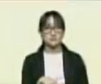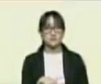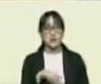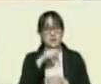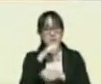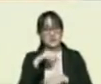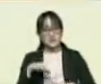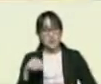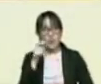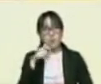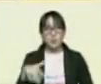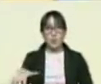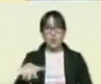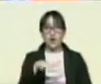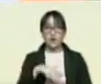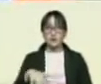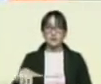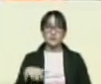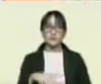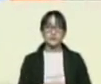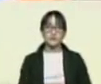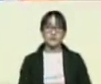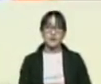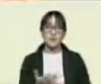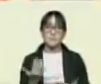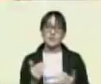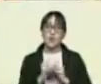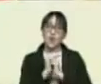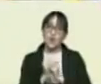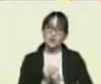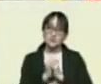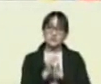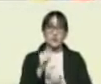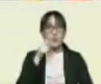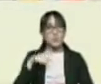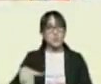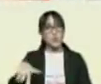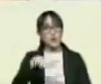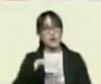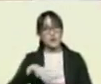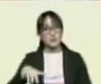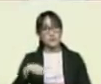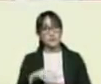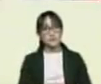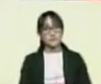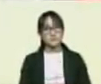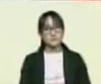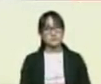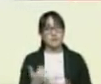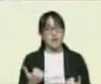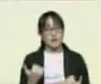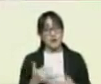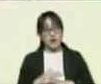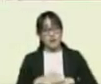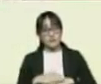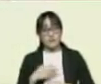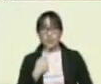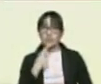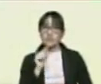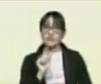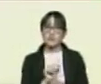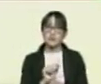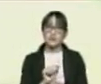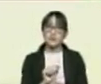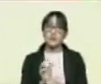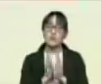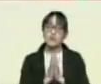bendiciones del pueblo, pido las oraciones del pueblo y desde ya les digo, vamos